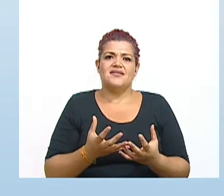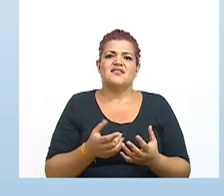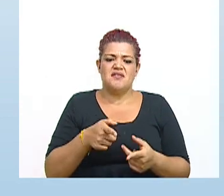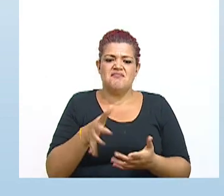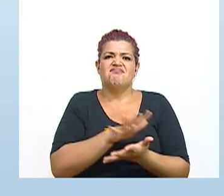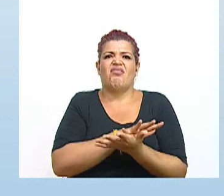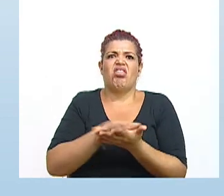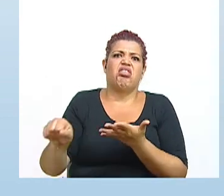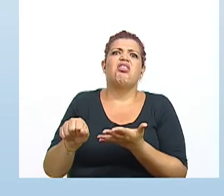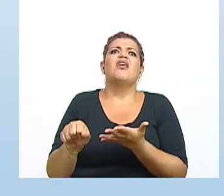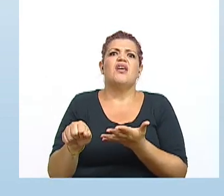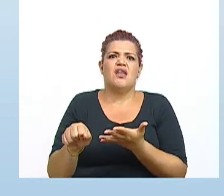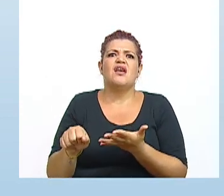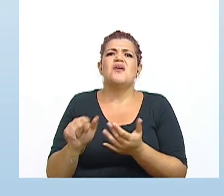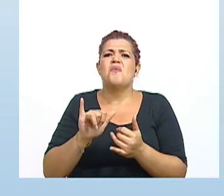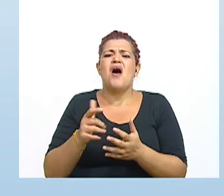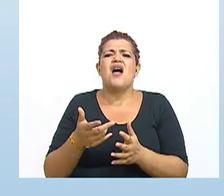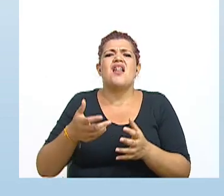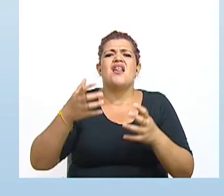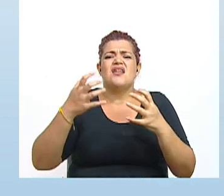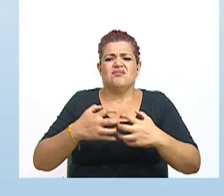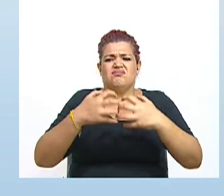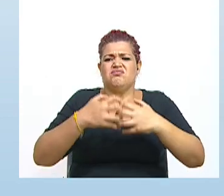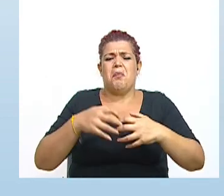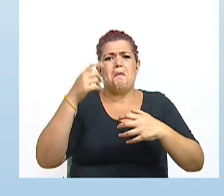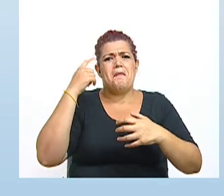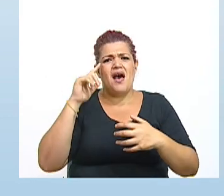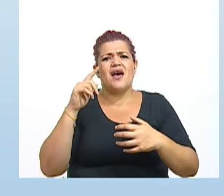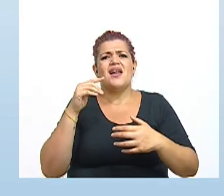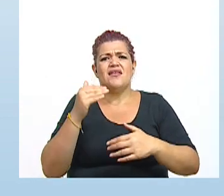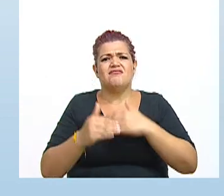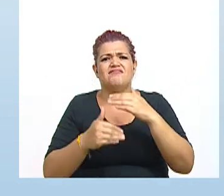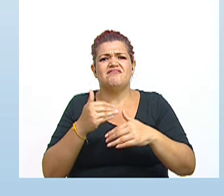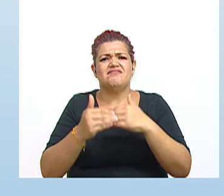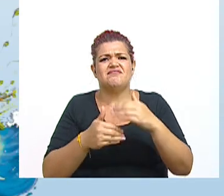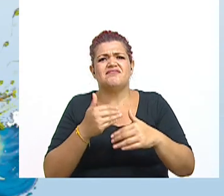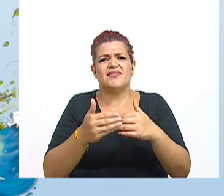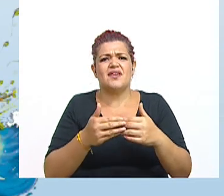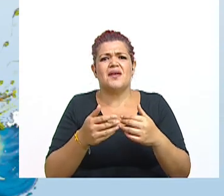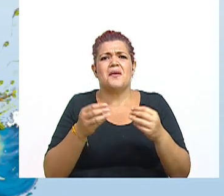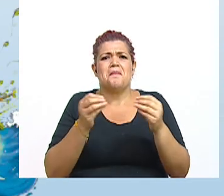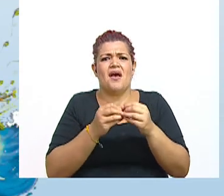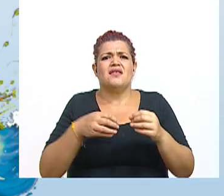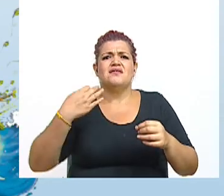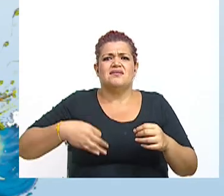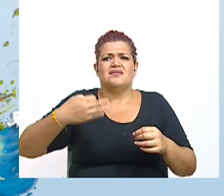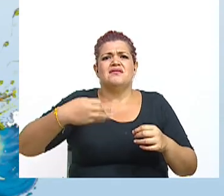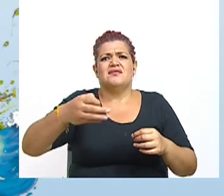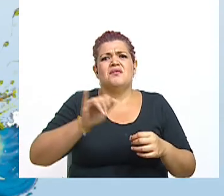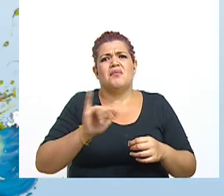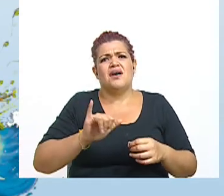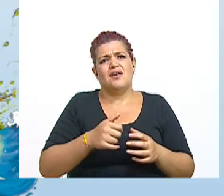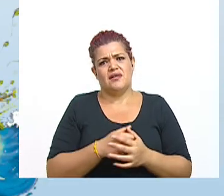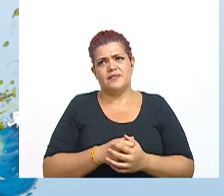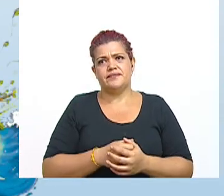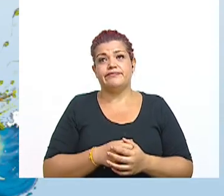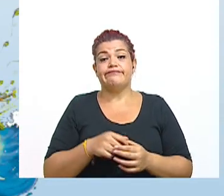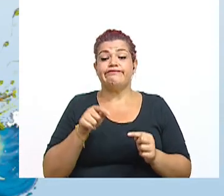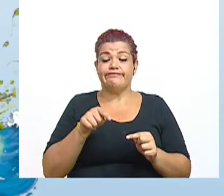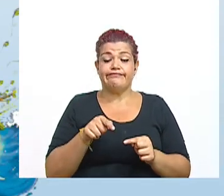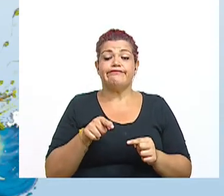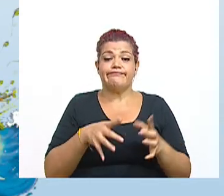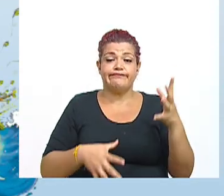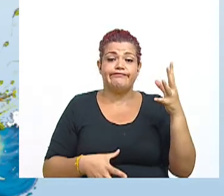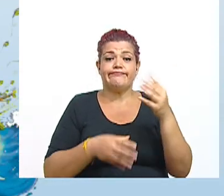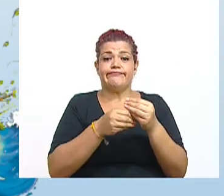se produzcan. Es como el combustible que necesitan para reproducirse de una manera más frecuente. A esto tenemos que